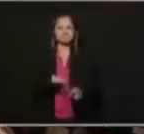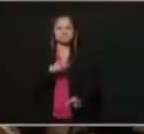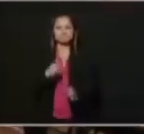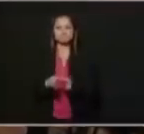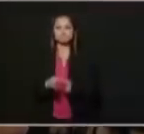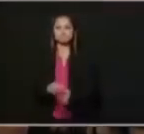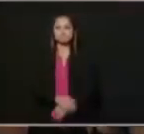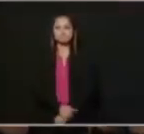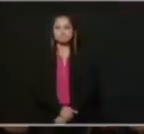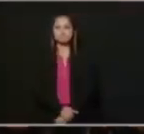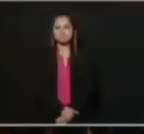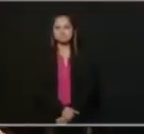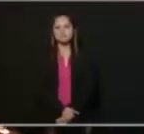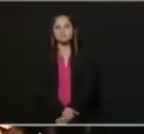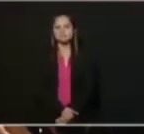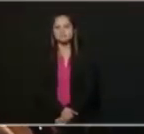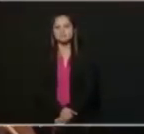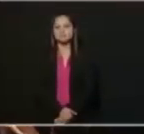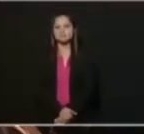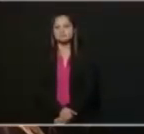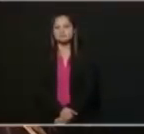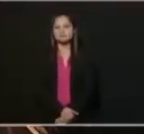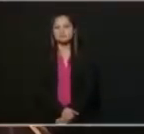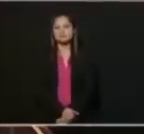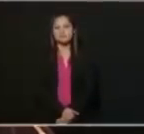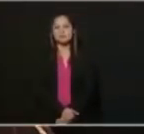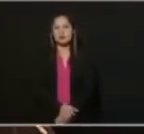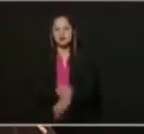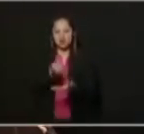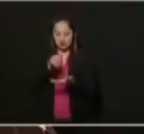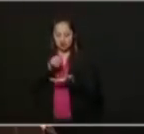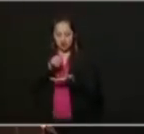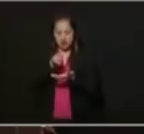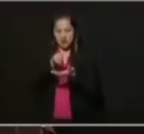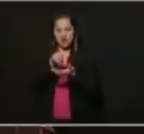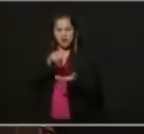No habrá partidas en el presupuesto